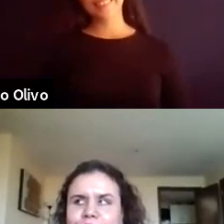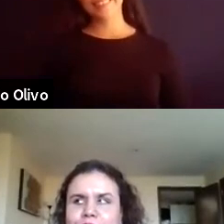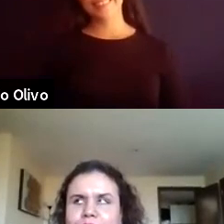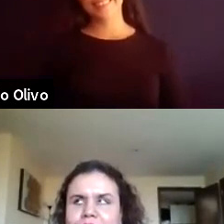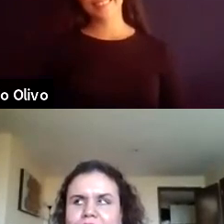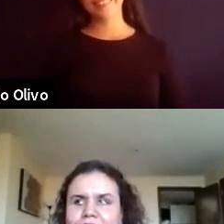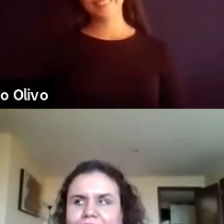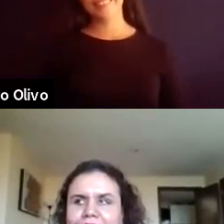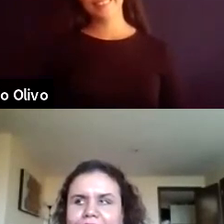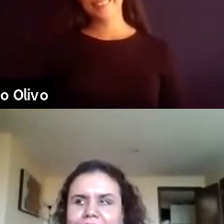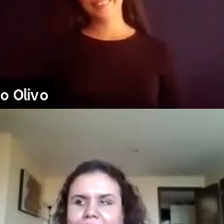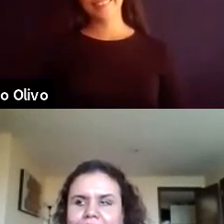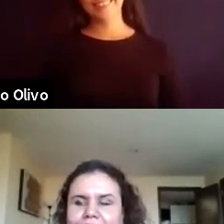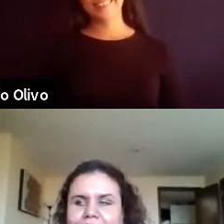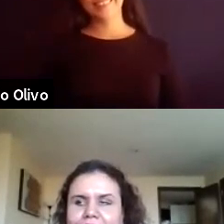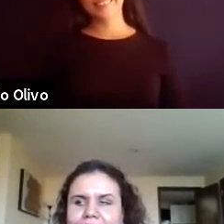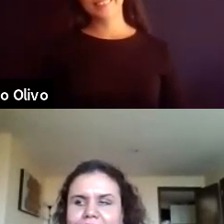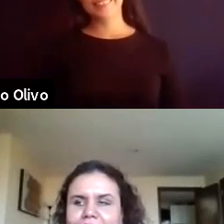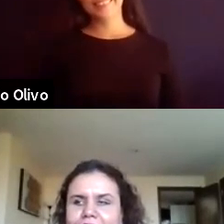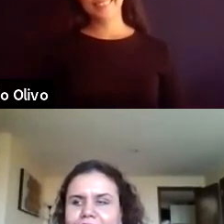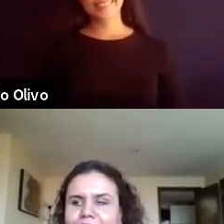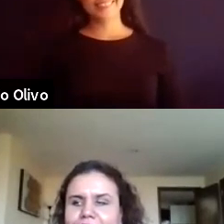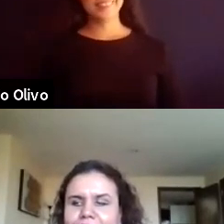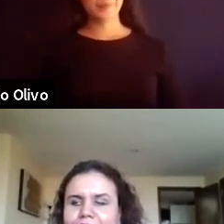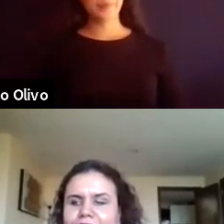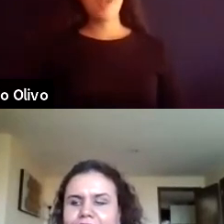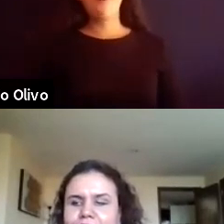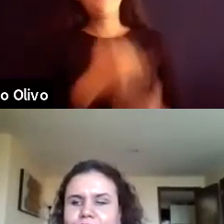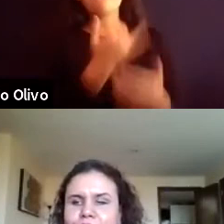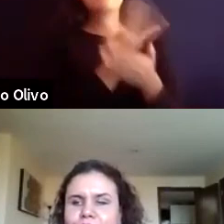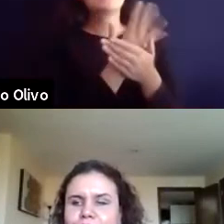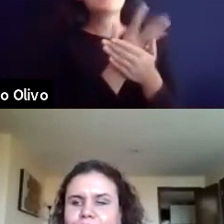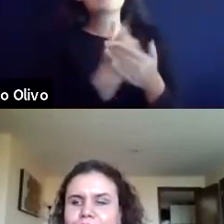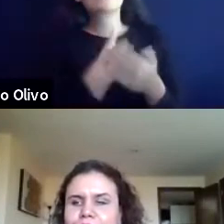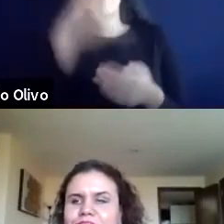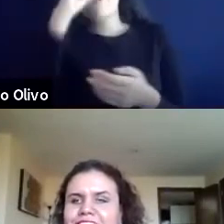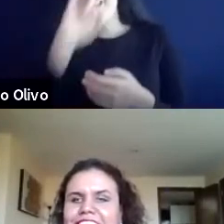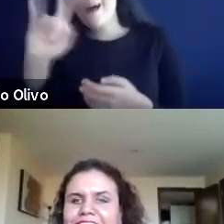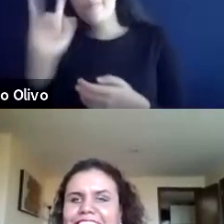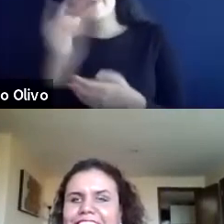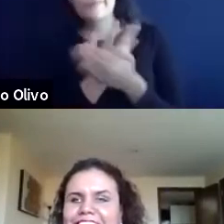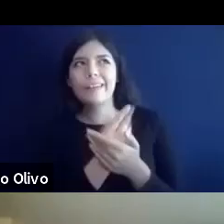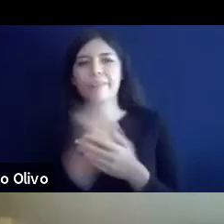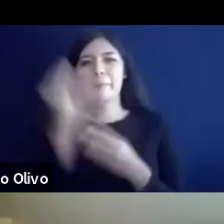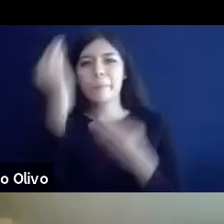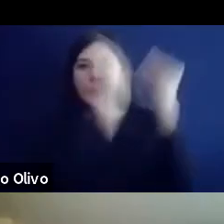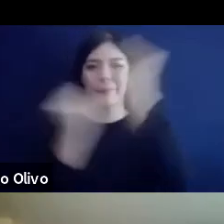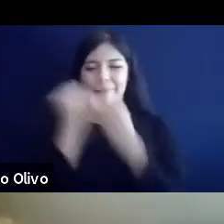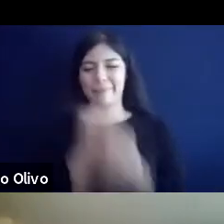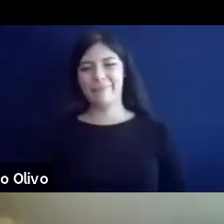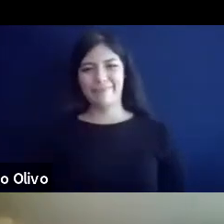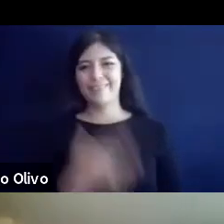Espérame, no vi si me veía guapo, espérame, aguanta. Sí, no te preocupes. Muy bien, pues les